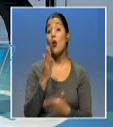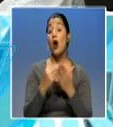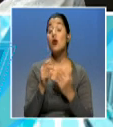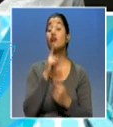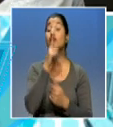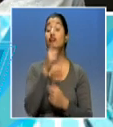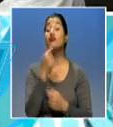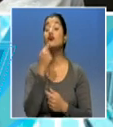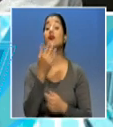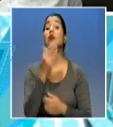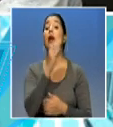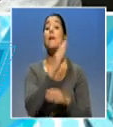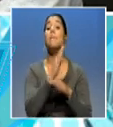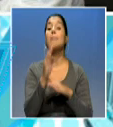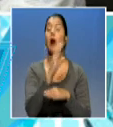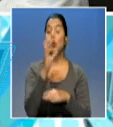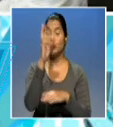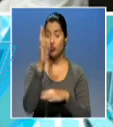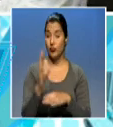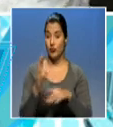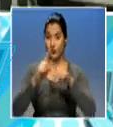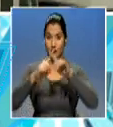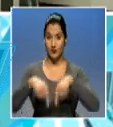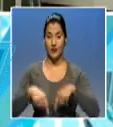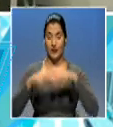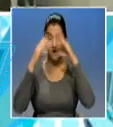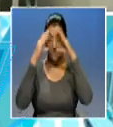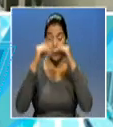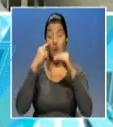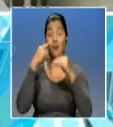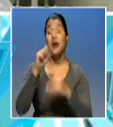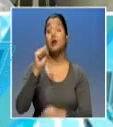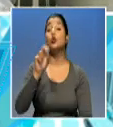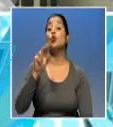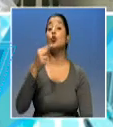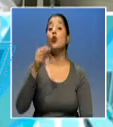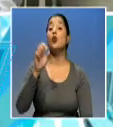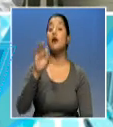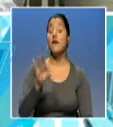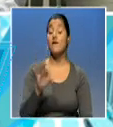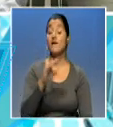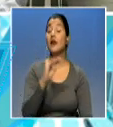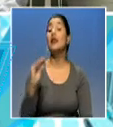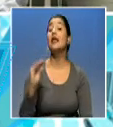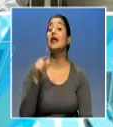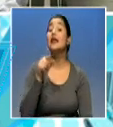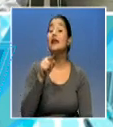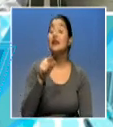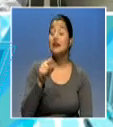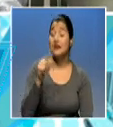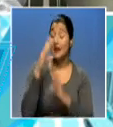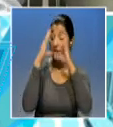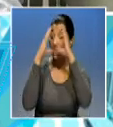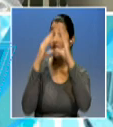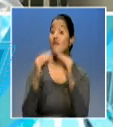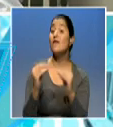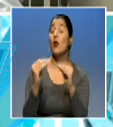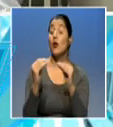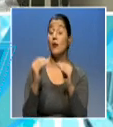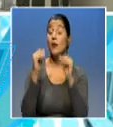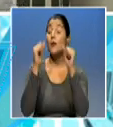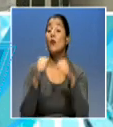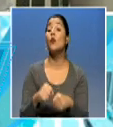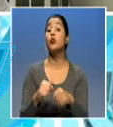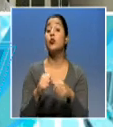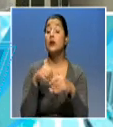Rica impugnó el informe de la SUGEF y que ese informe de la SUGEF fue impugnado y se sustenta esa